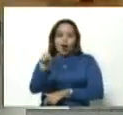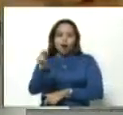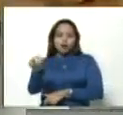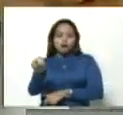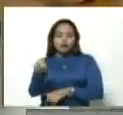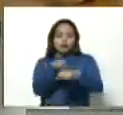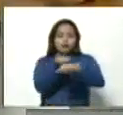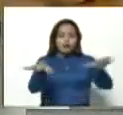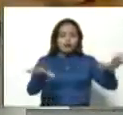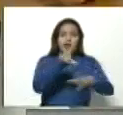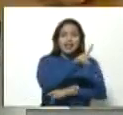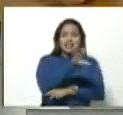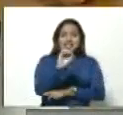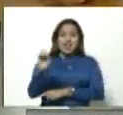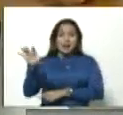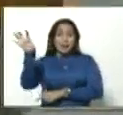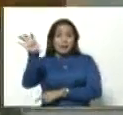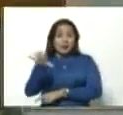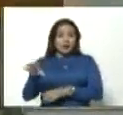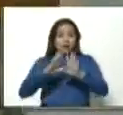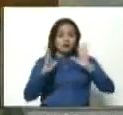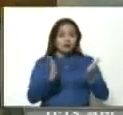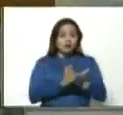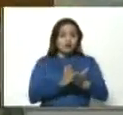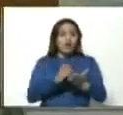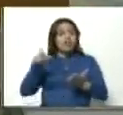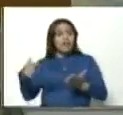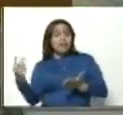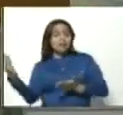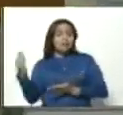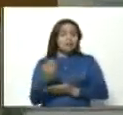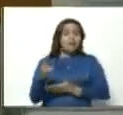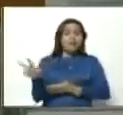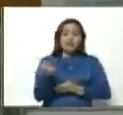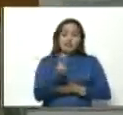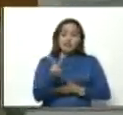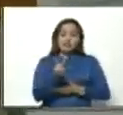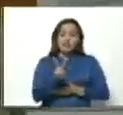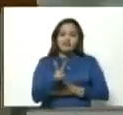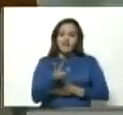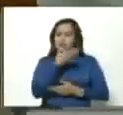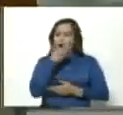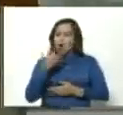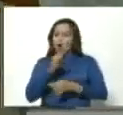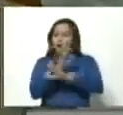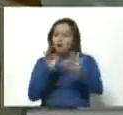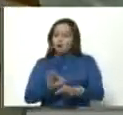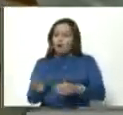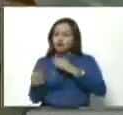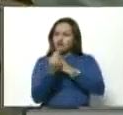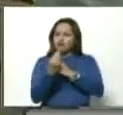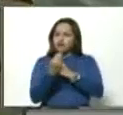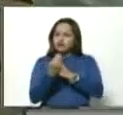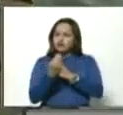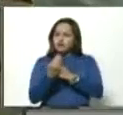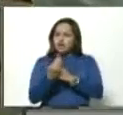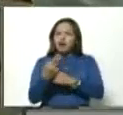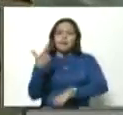ya Omicron llegó a Venezuela y tenemos que cuidarnos. La mejor forma de cuidarnos es vacunarnos. Bueno,